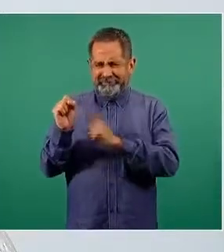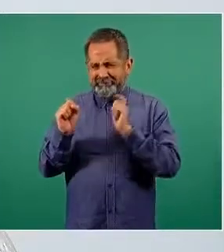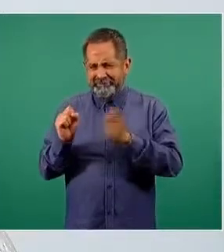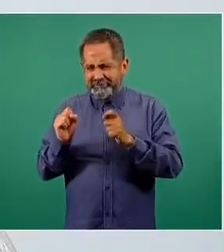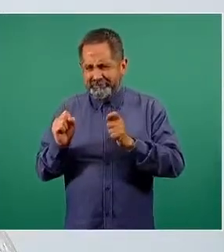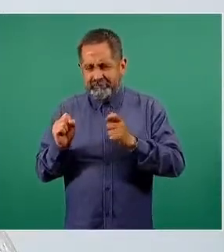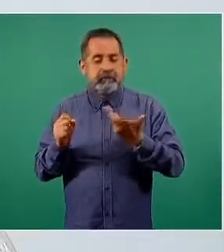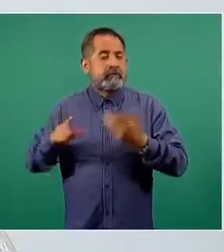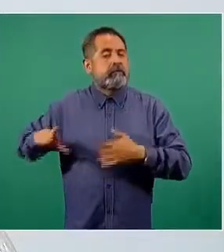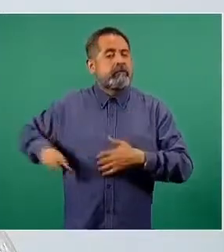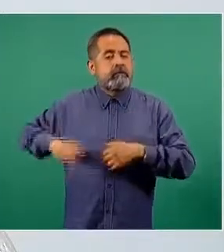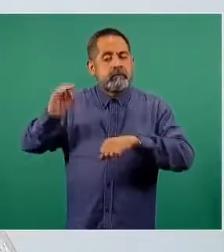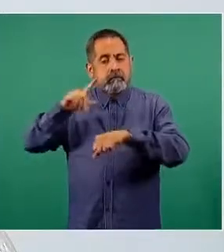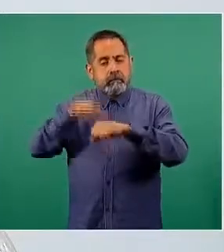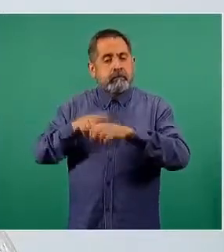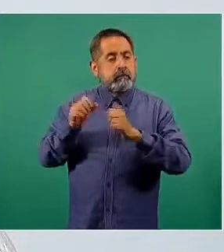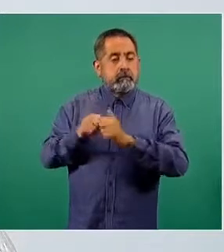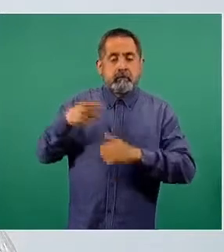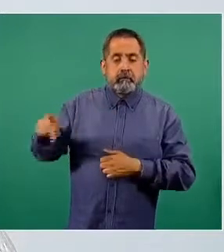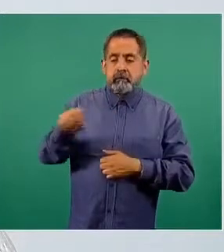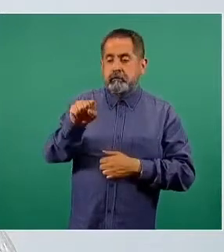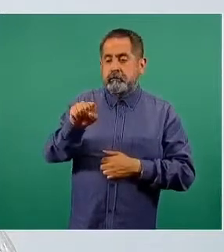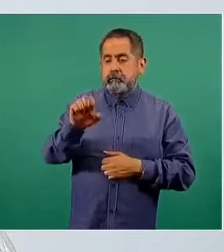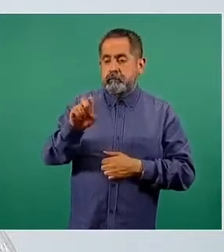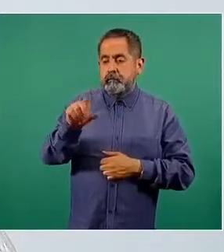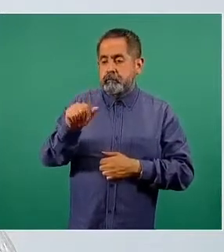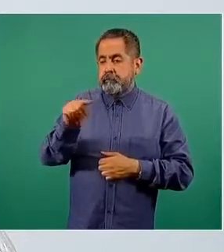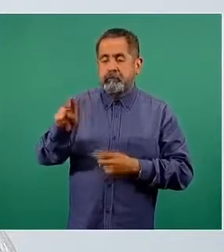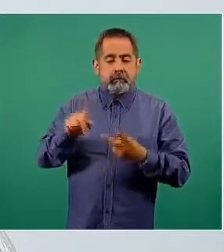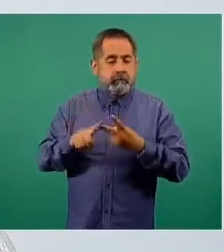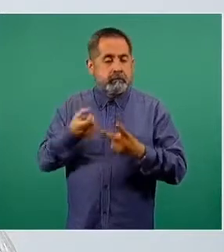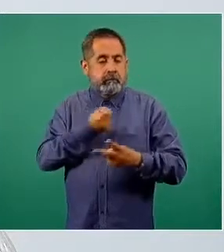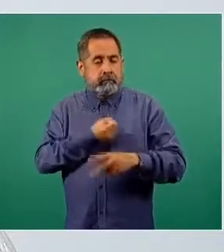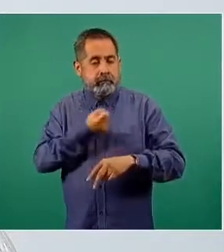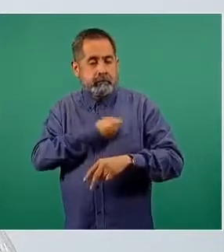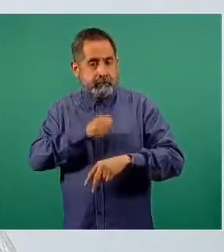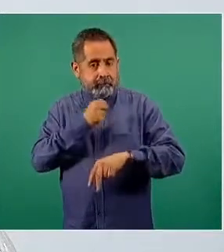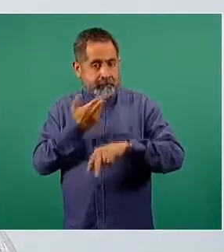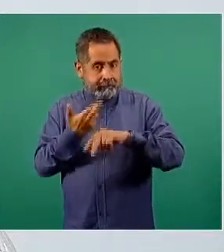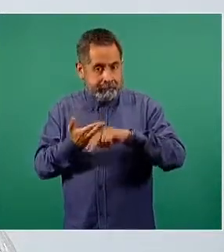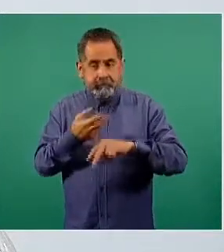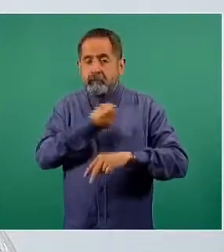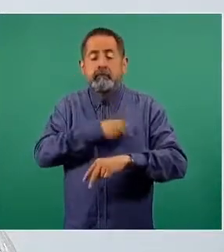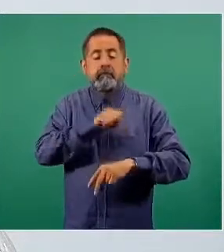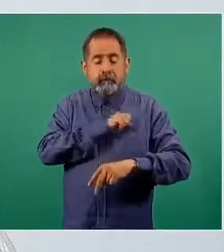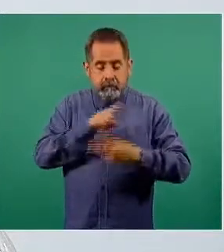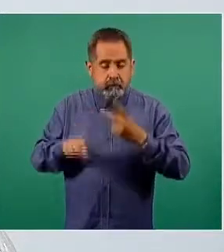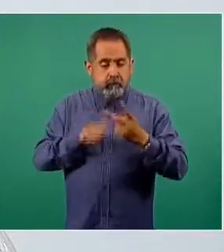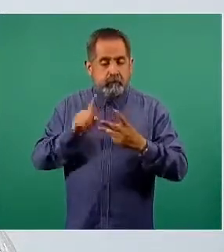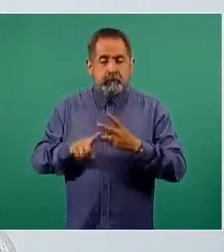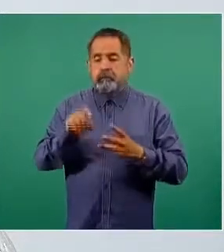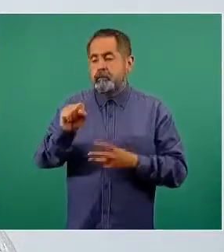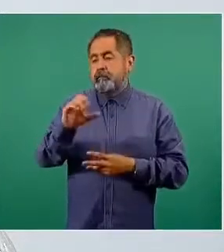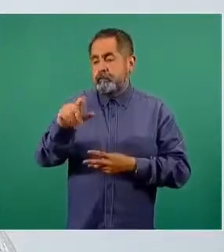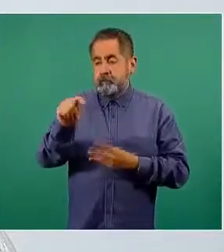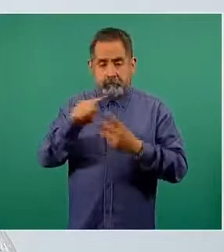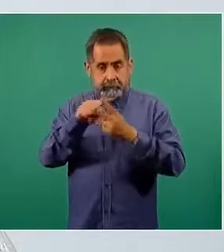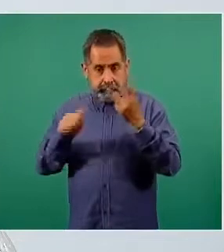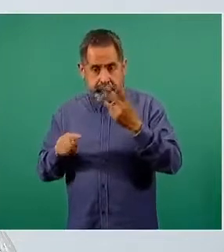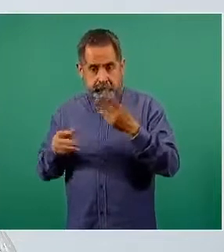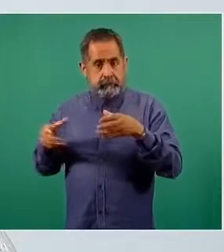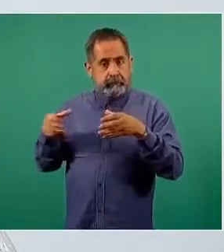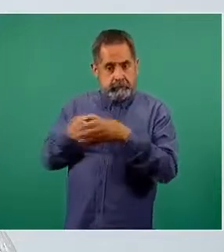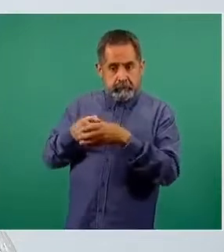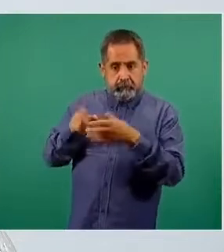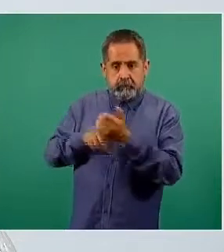el Gobierno federal, a través de la SEDATU, la Secretaría de Salud y la Secretaría de Comunicaciones y Transportes, ha impulsado